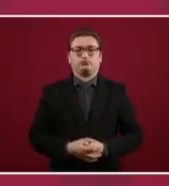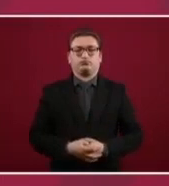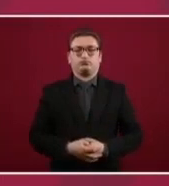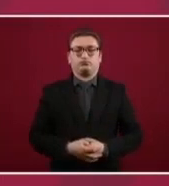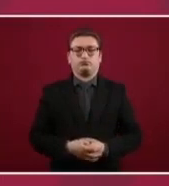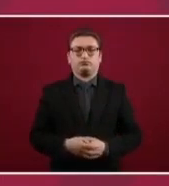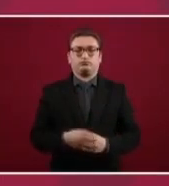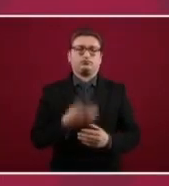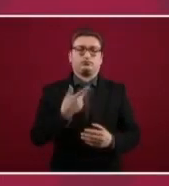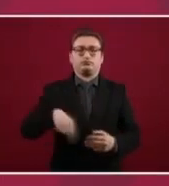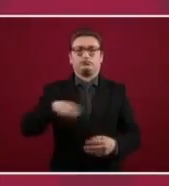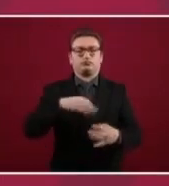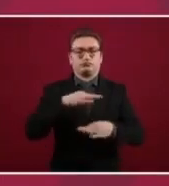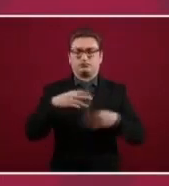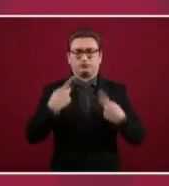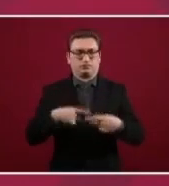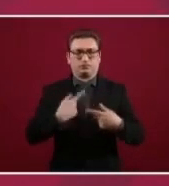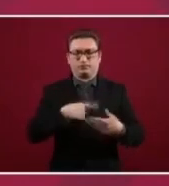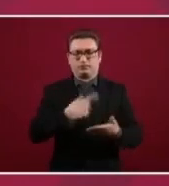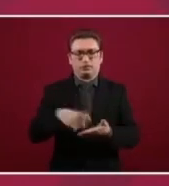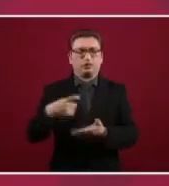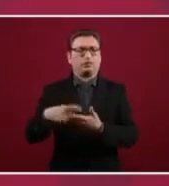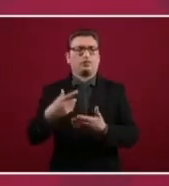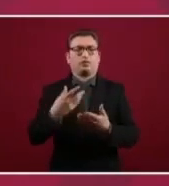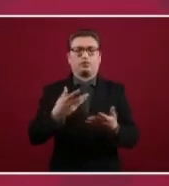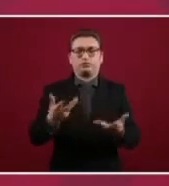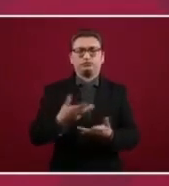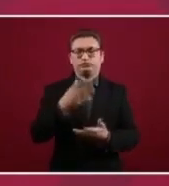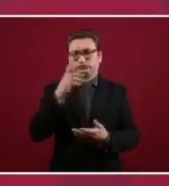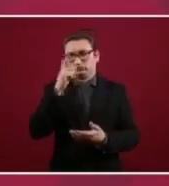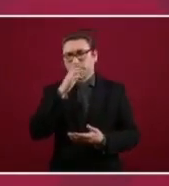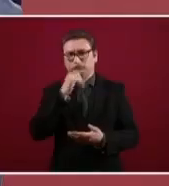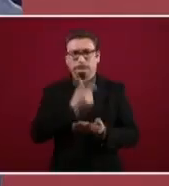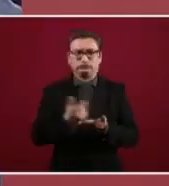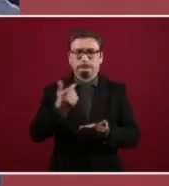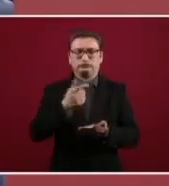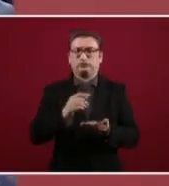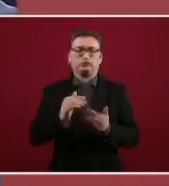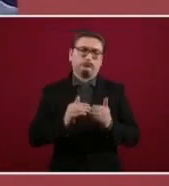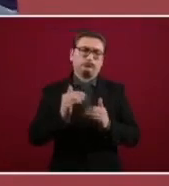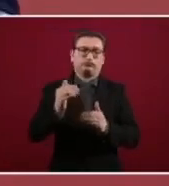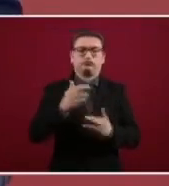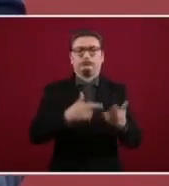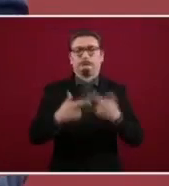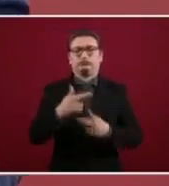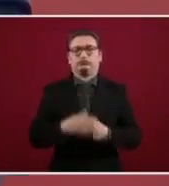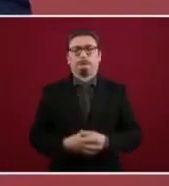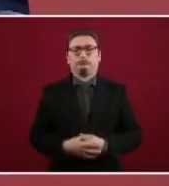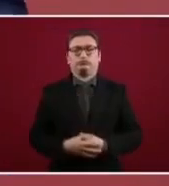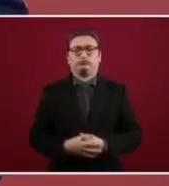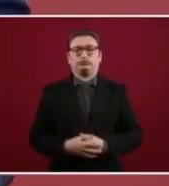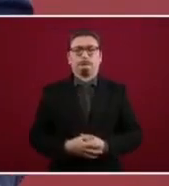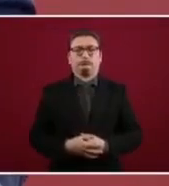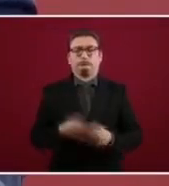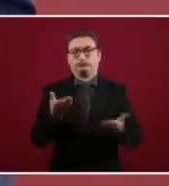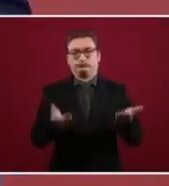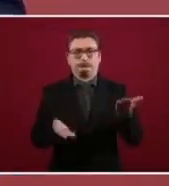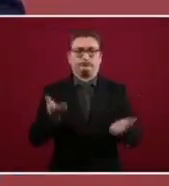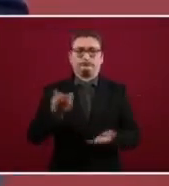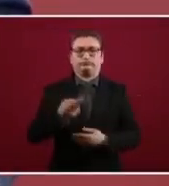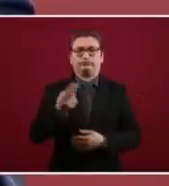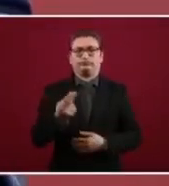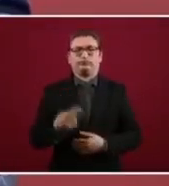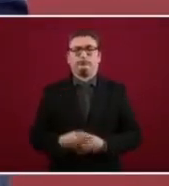de poder adquisitivo de poder de compra del salario que eso tiene que ver